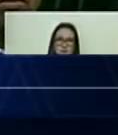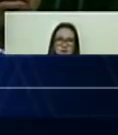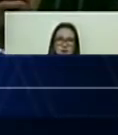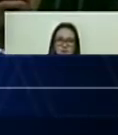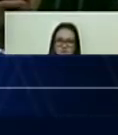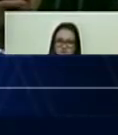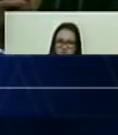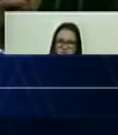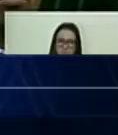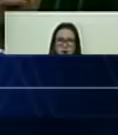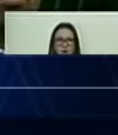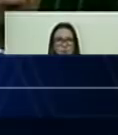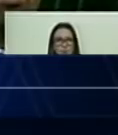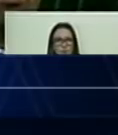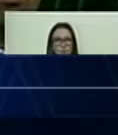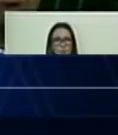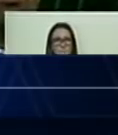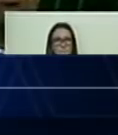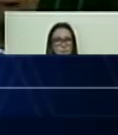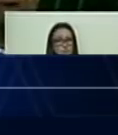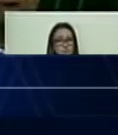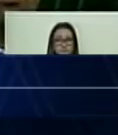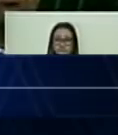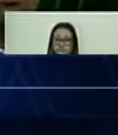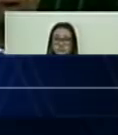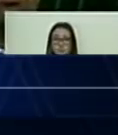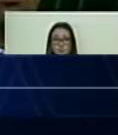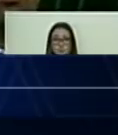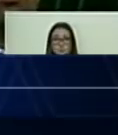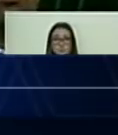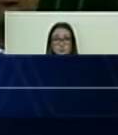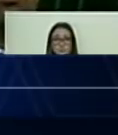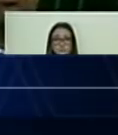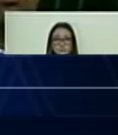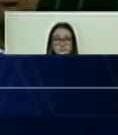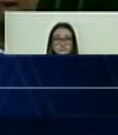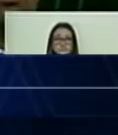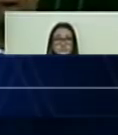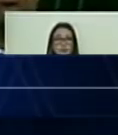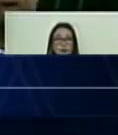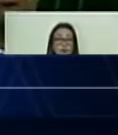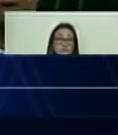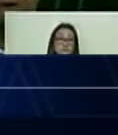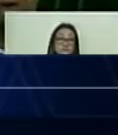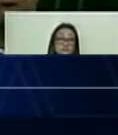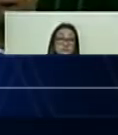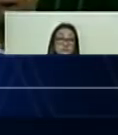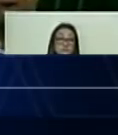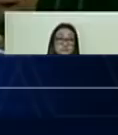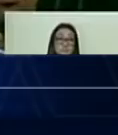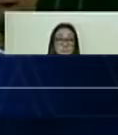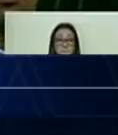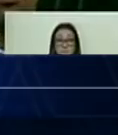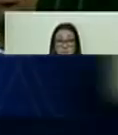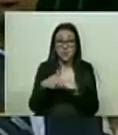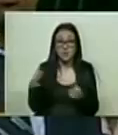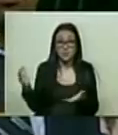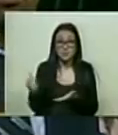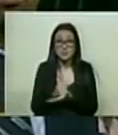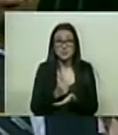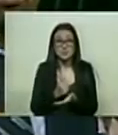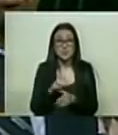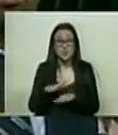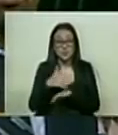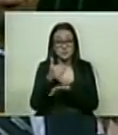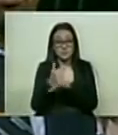de un acuerdo que la oposición rechazó, se está hablando mucho sobre la posibilidad de un embargo petrolero por parte